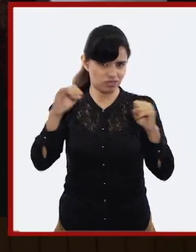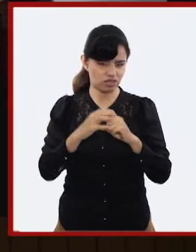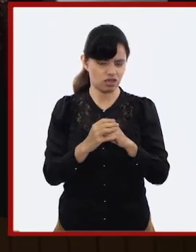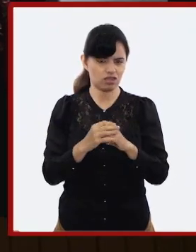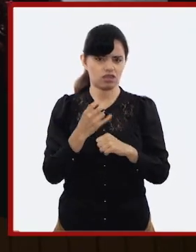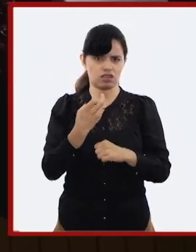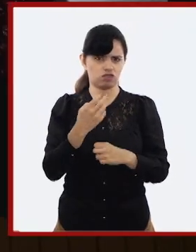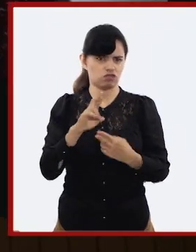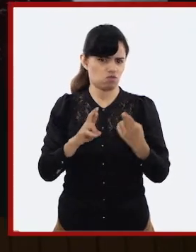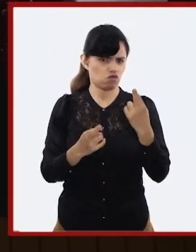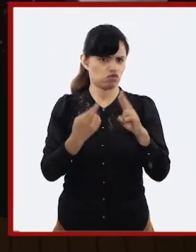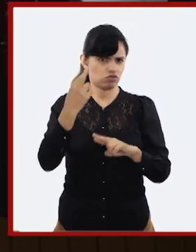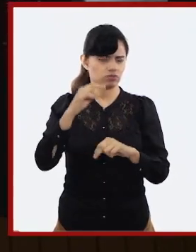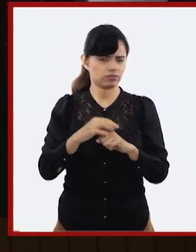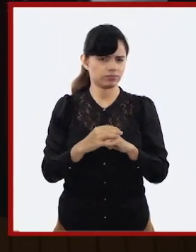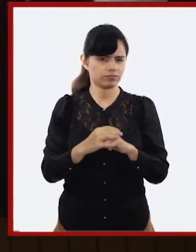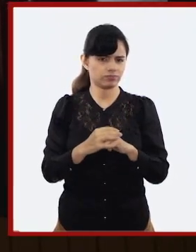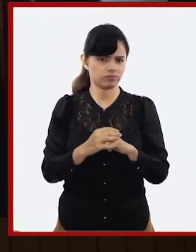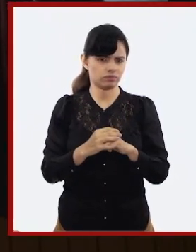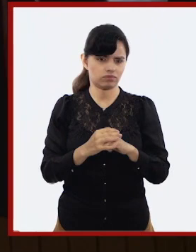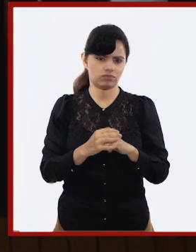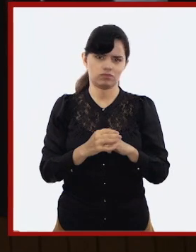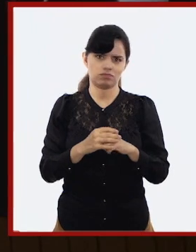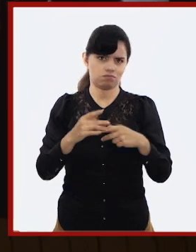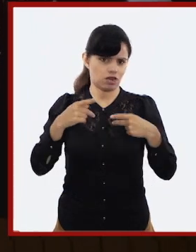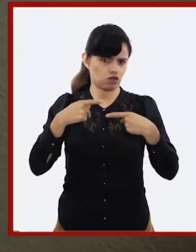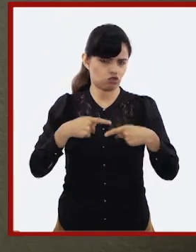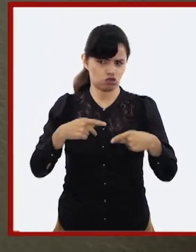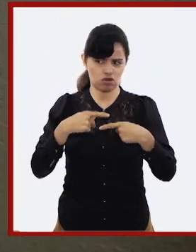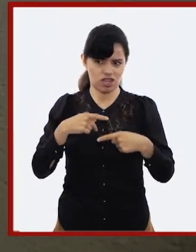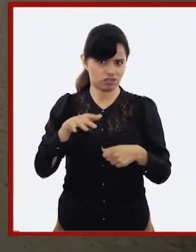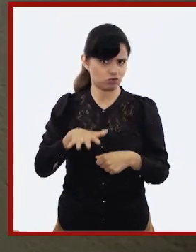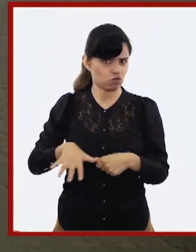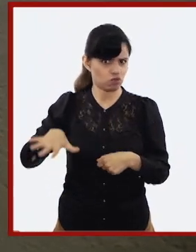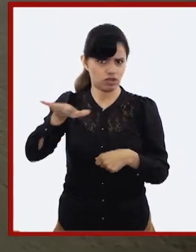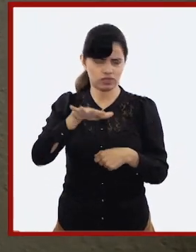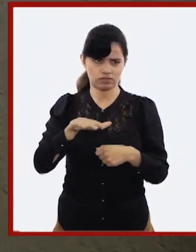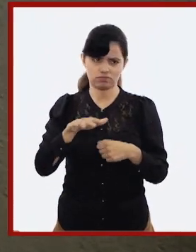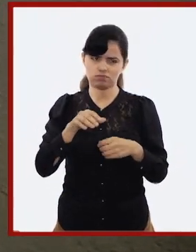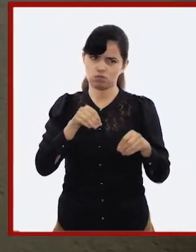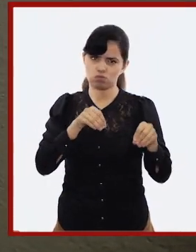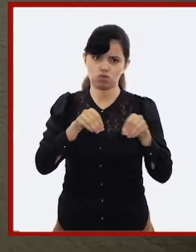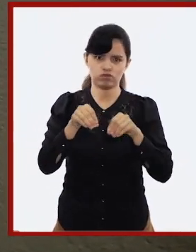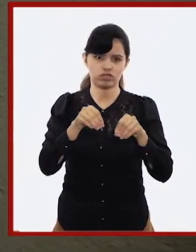una revolución popular que movilizó a toda la población.